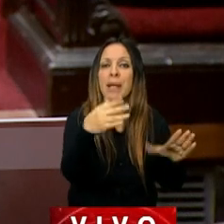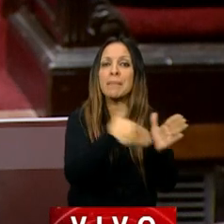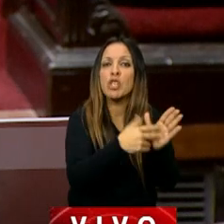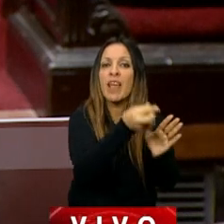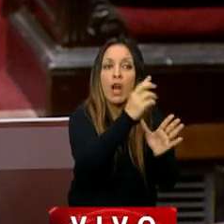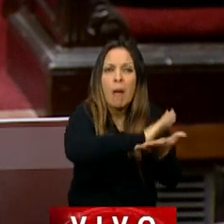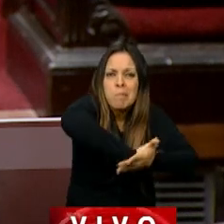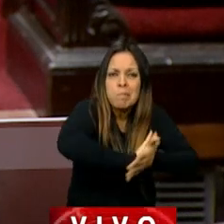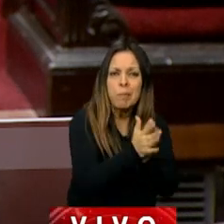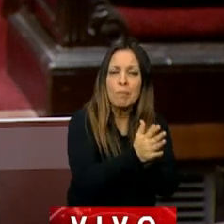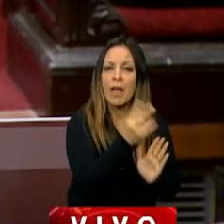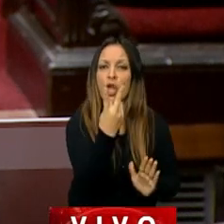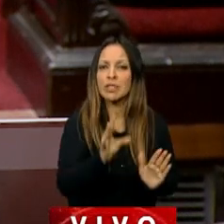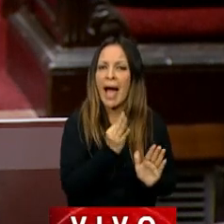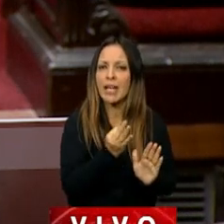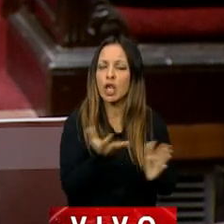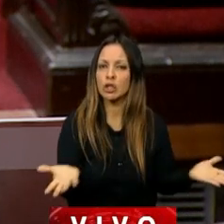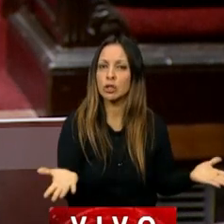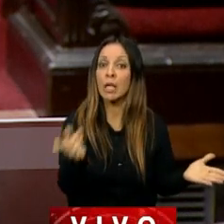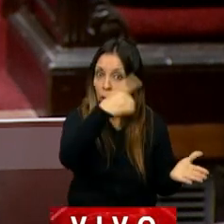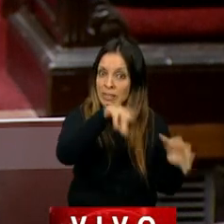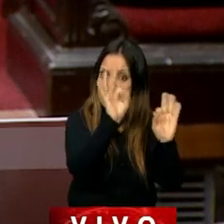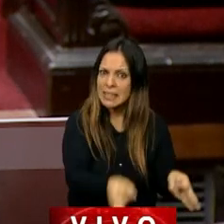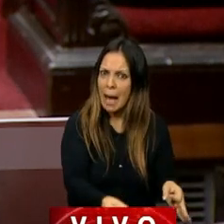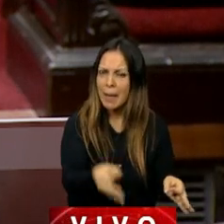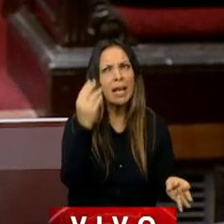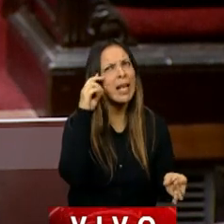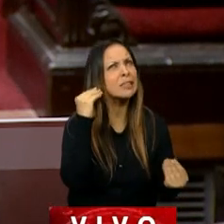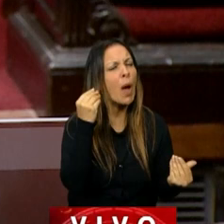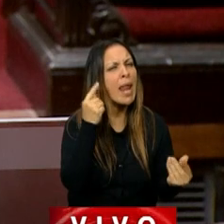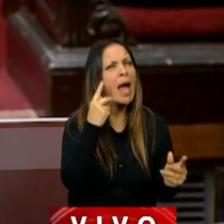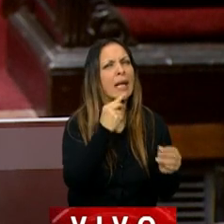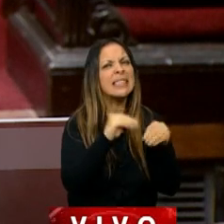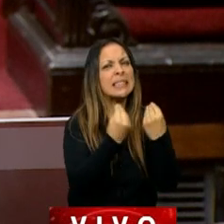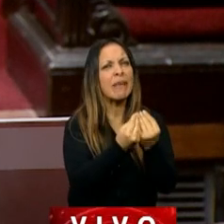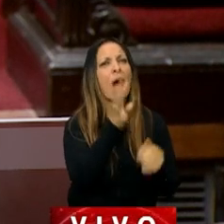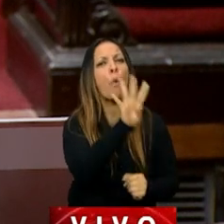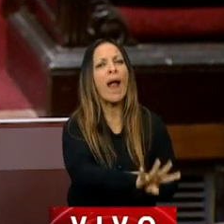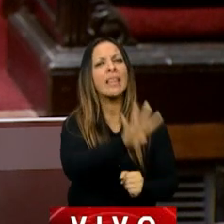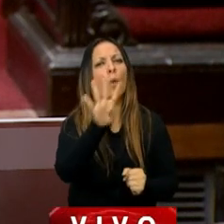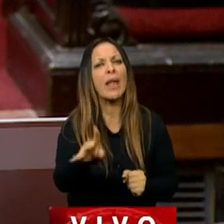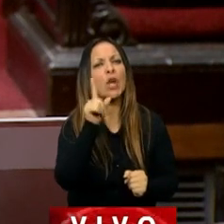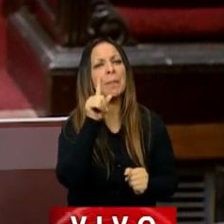44.000 millones de dólares que se liquidaron en 2 años. ¿Les suena esa cifra, muchachos? ¿Les suena la cifra de